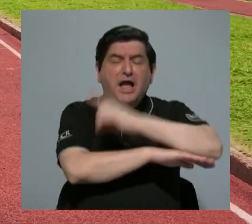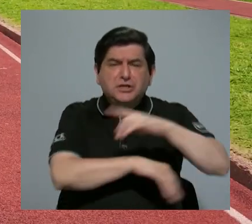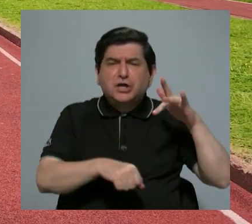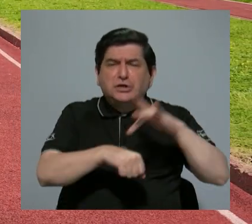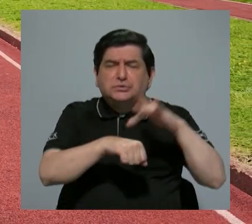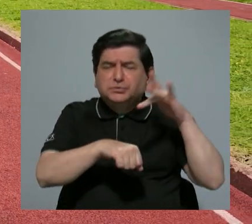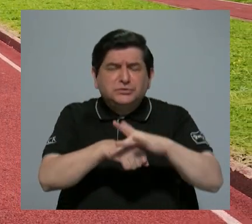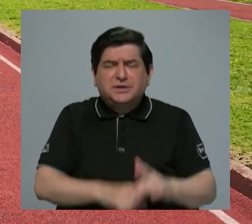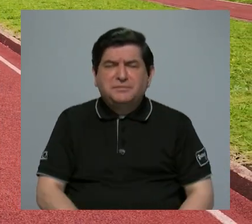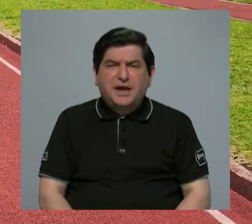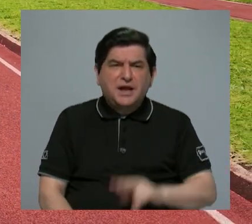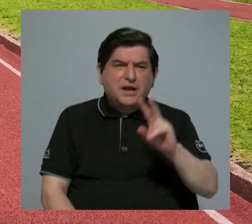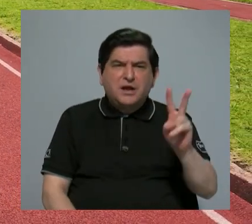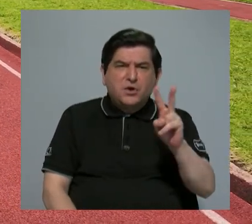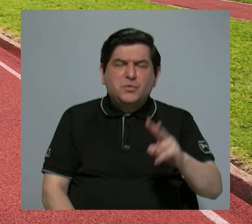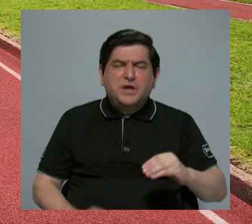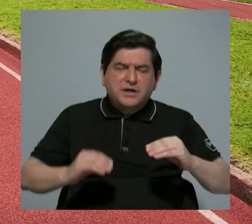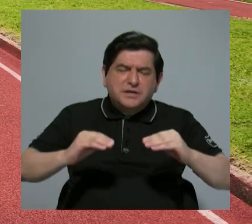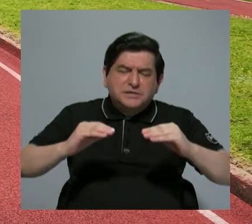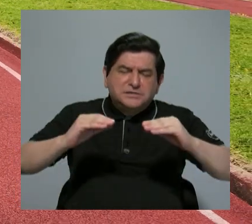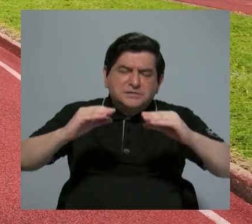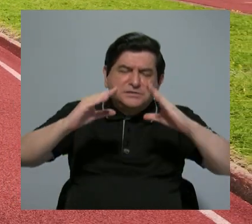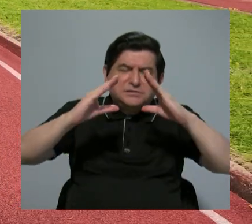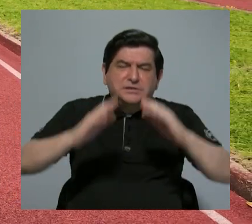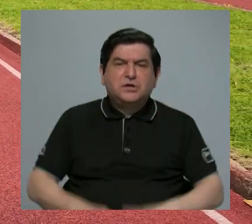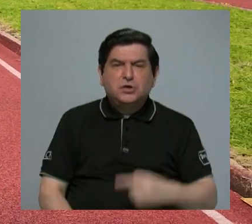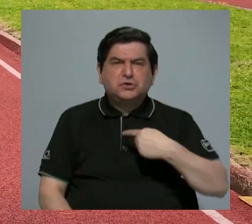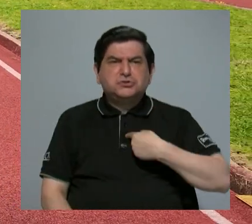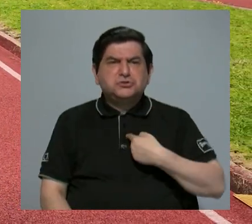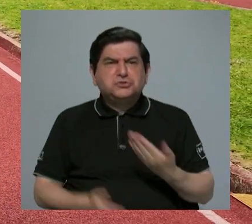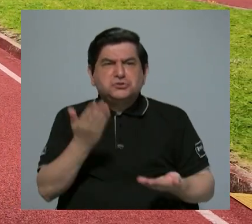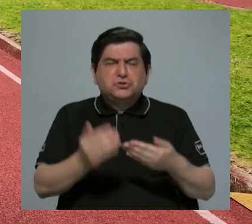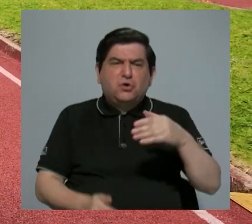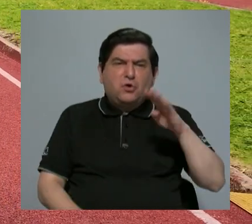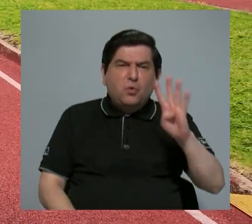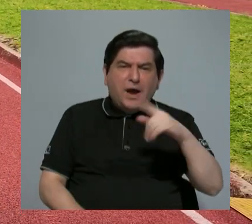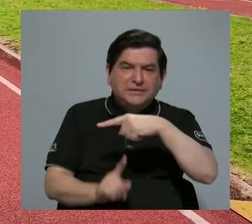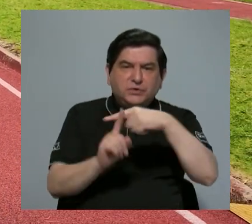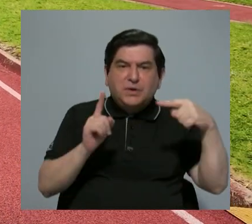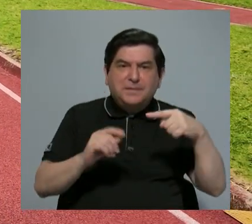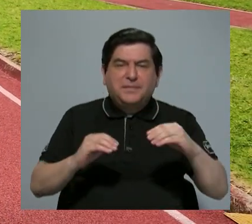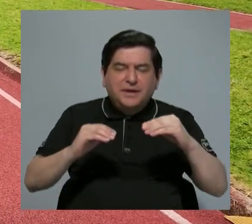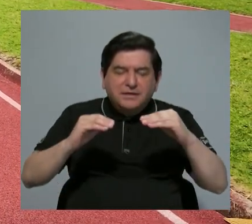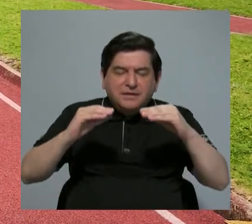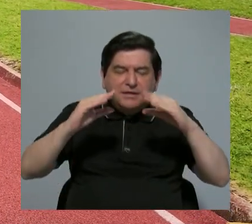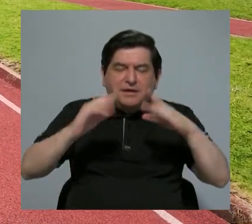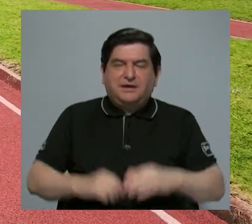mucho, los viernes entreno en la madrugada, entonces me levanto como a las 4:30.